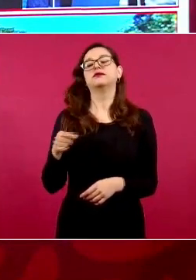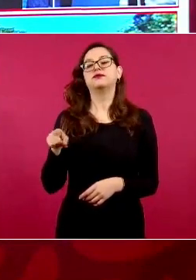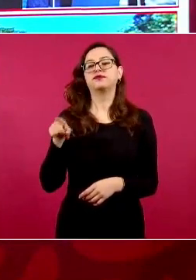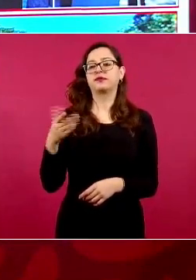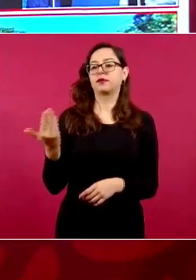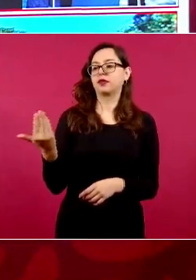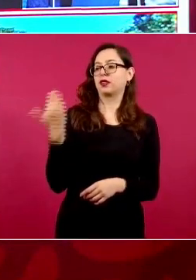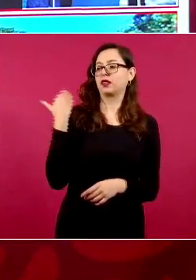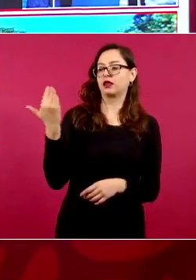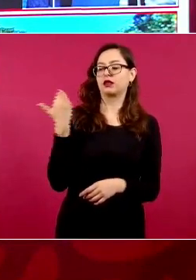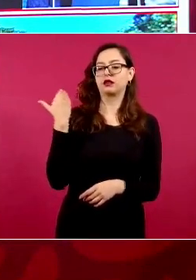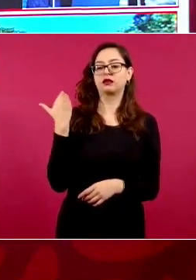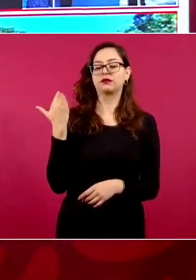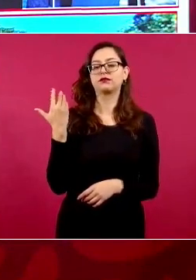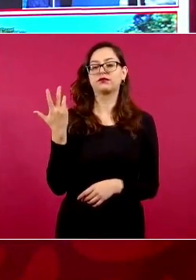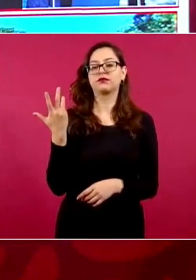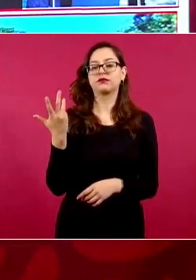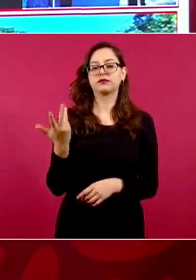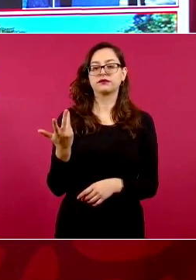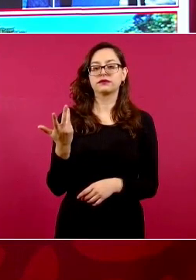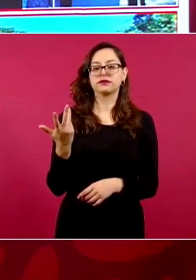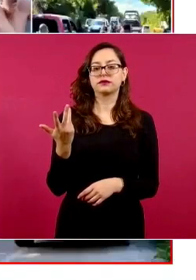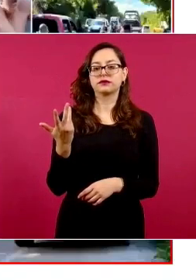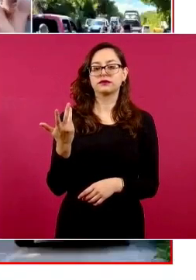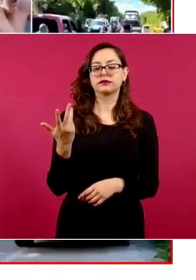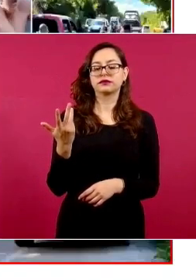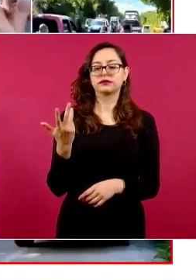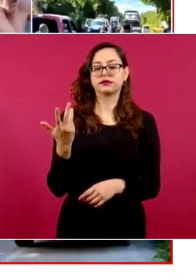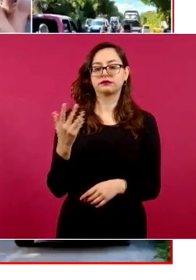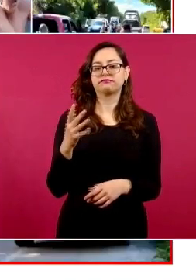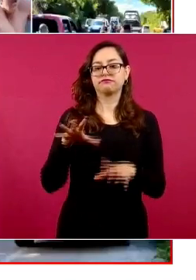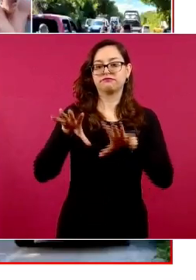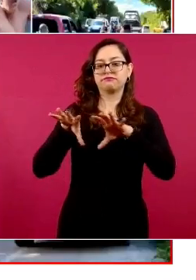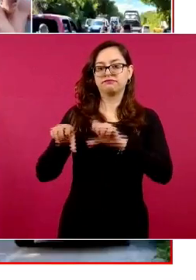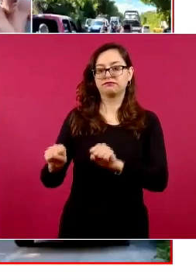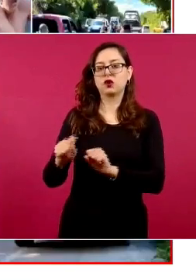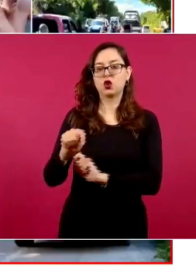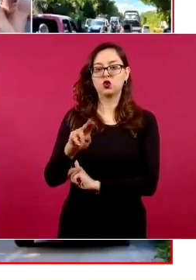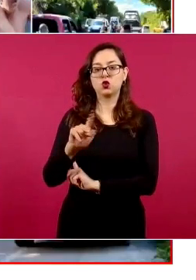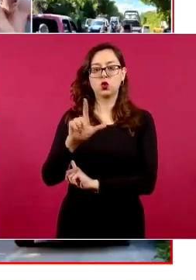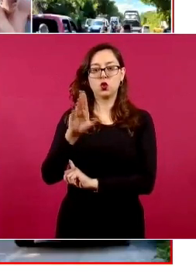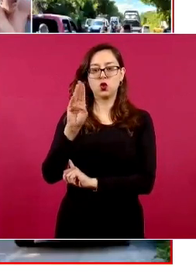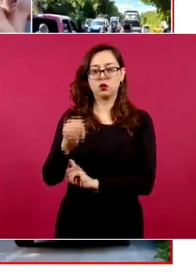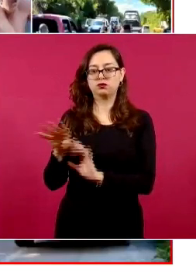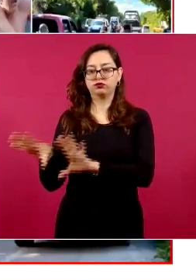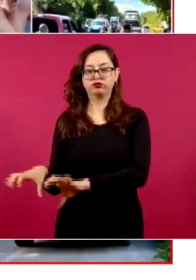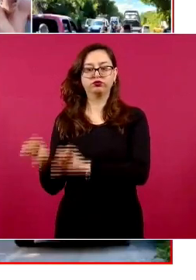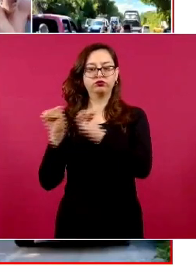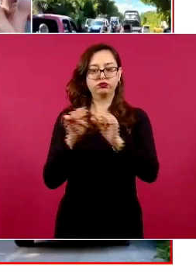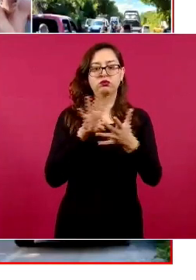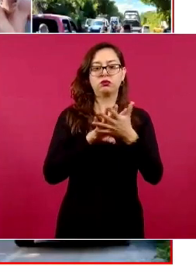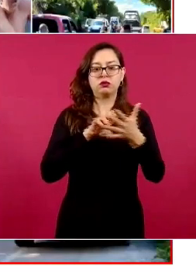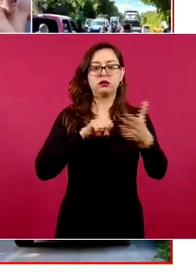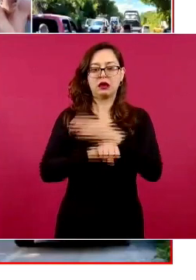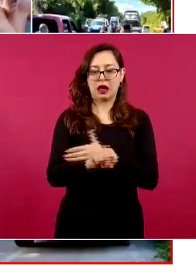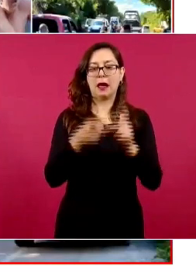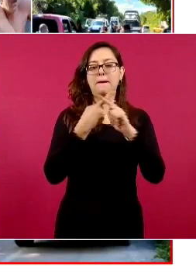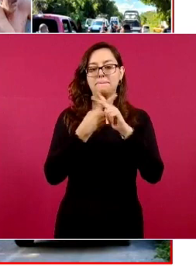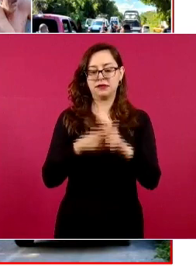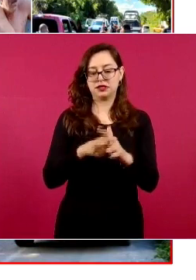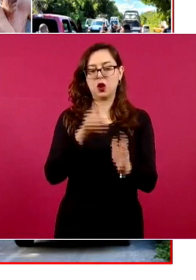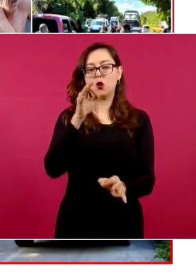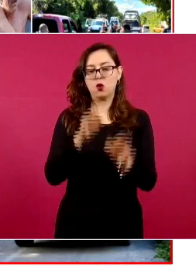fue detenido por fuerzas municipales de seguridad en Tulum una vez que había accionado armas de